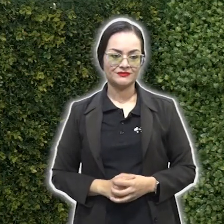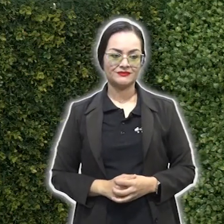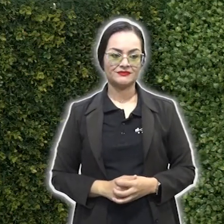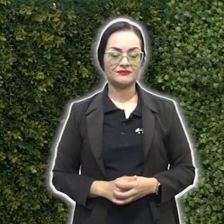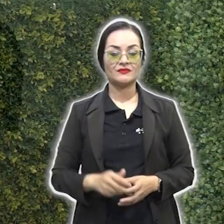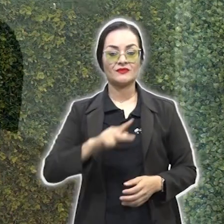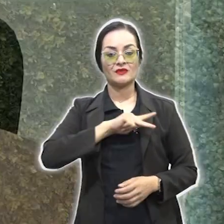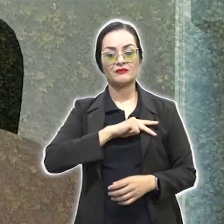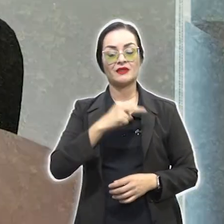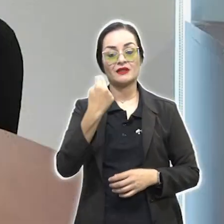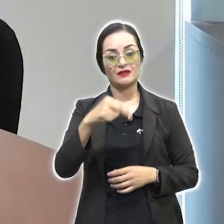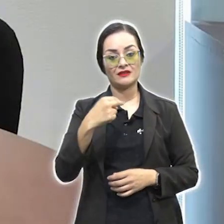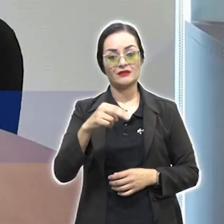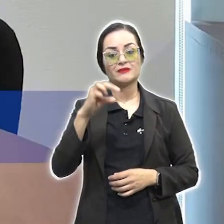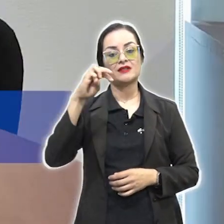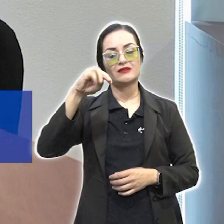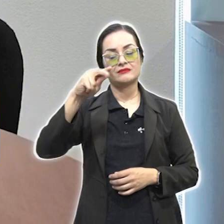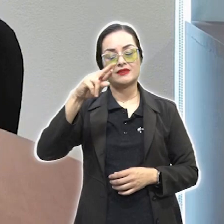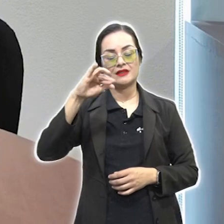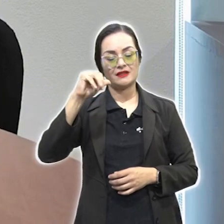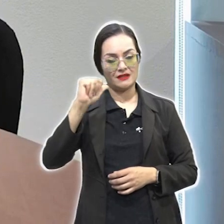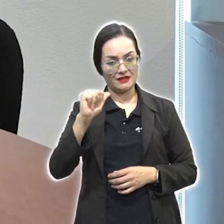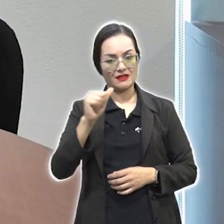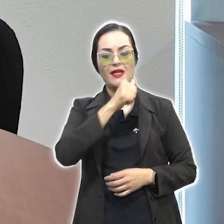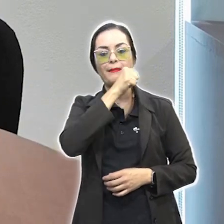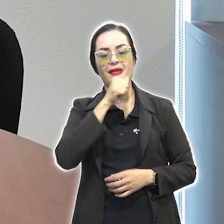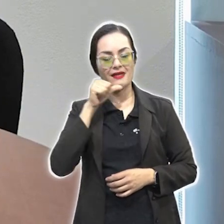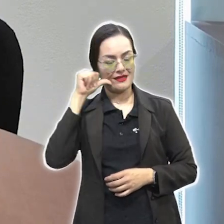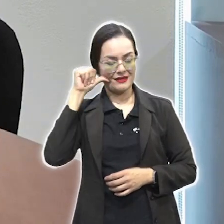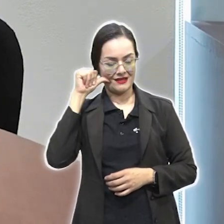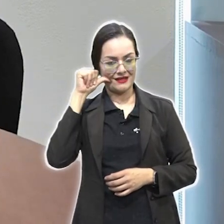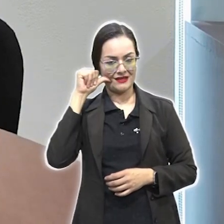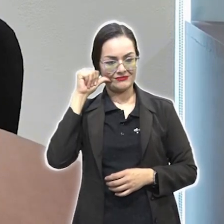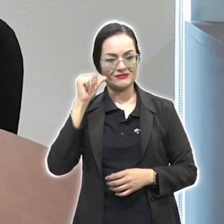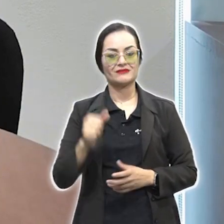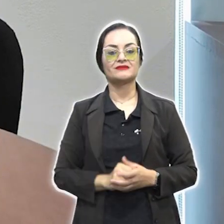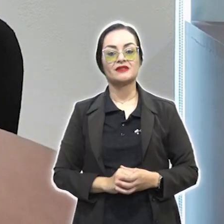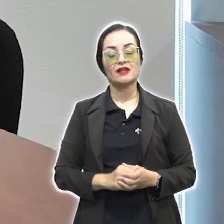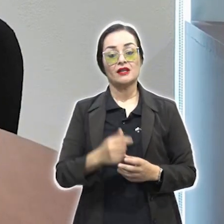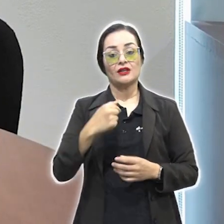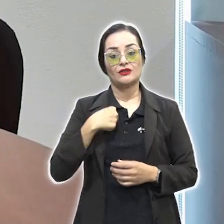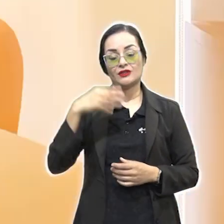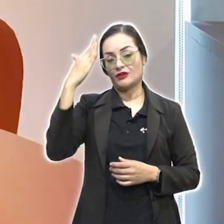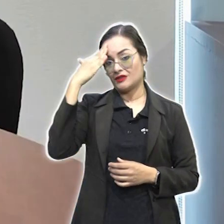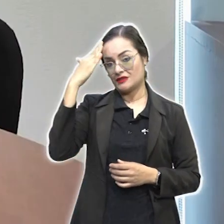información. Soy María Amanda Urbán Domínguez, responsable del programa de inclusión de la UAS.